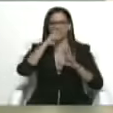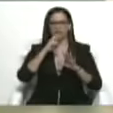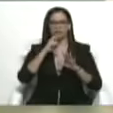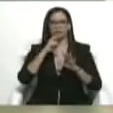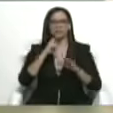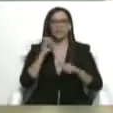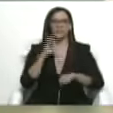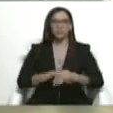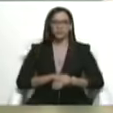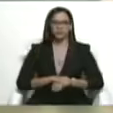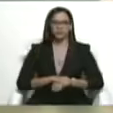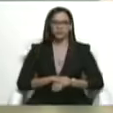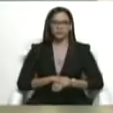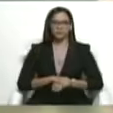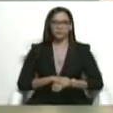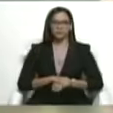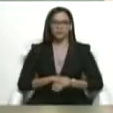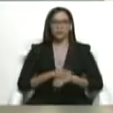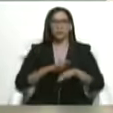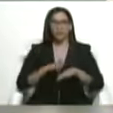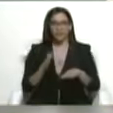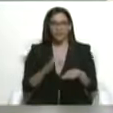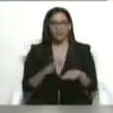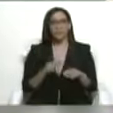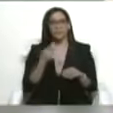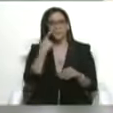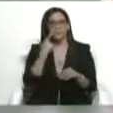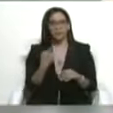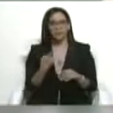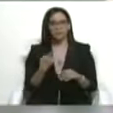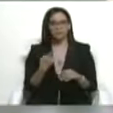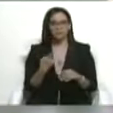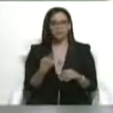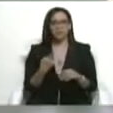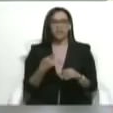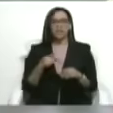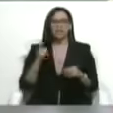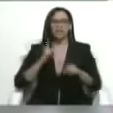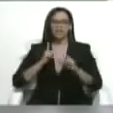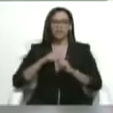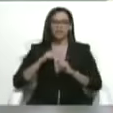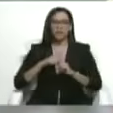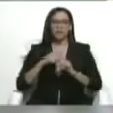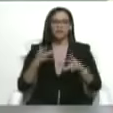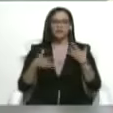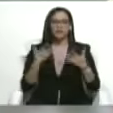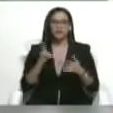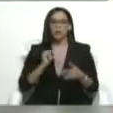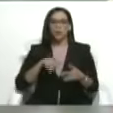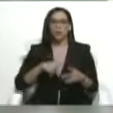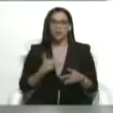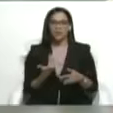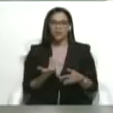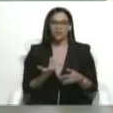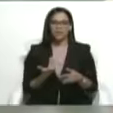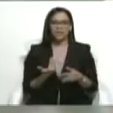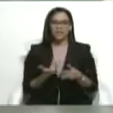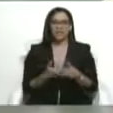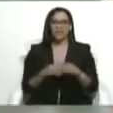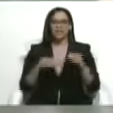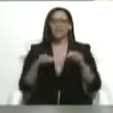prisión. ¿Por qué? Porque ven, obviamente, que este tipo de hechos no pueden ser